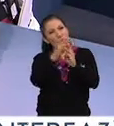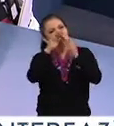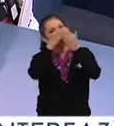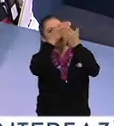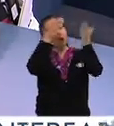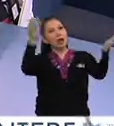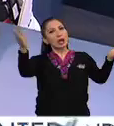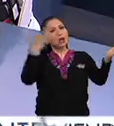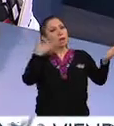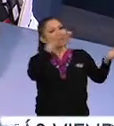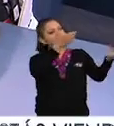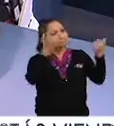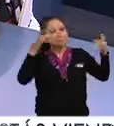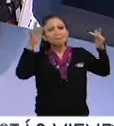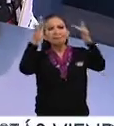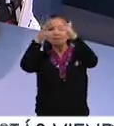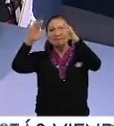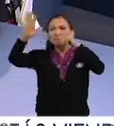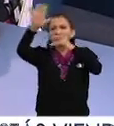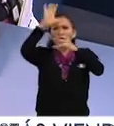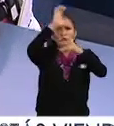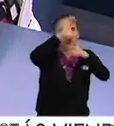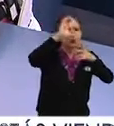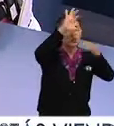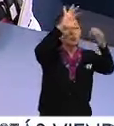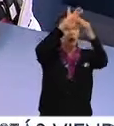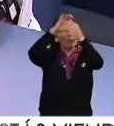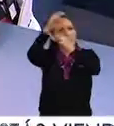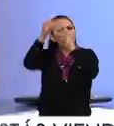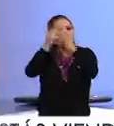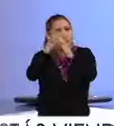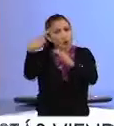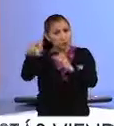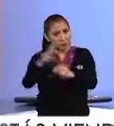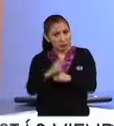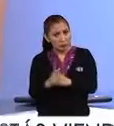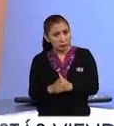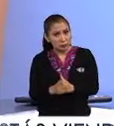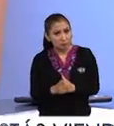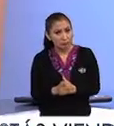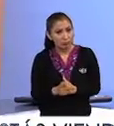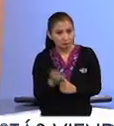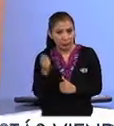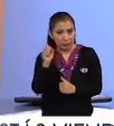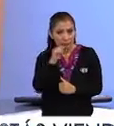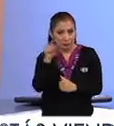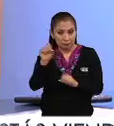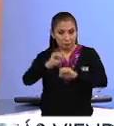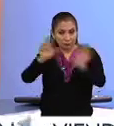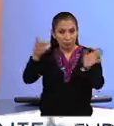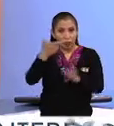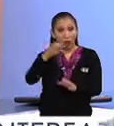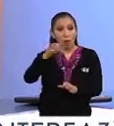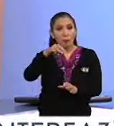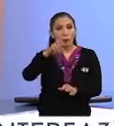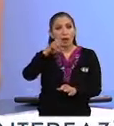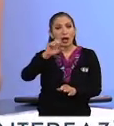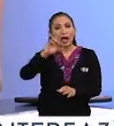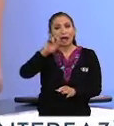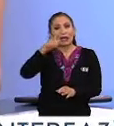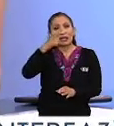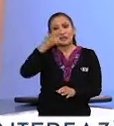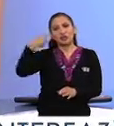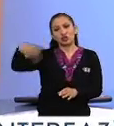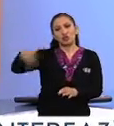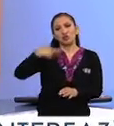que empiecen a conectar los diferentes ámbitos culturales del mundo con los de su país. Es el caso también muy claro de Homero Aridgis